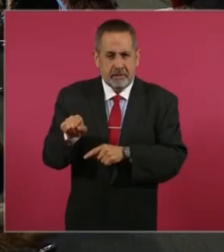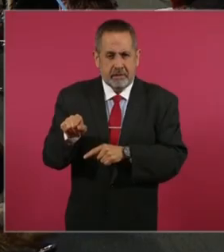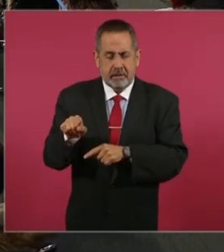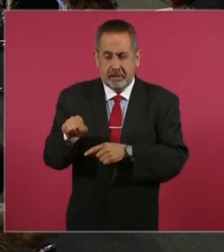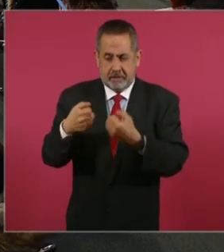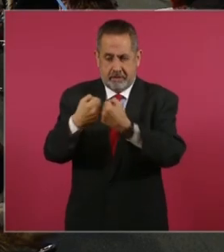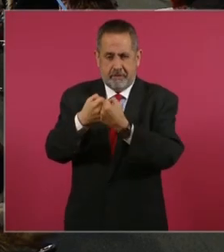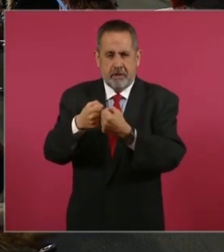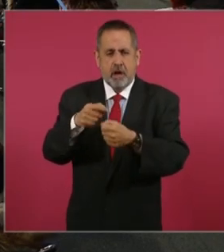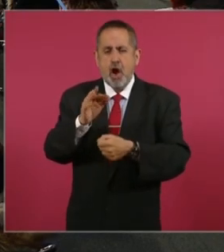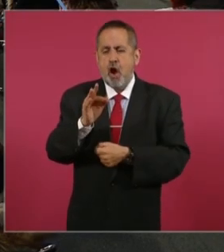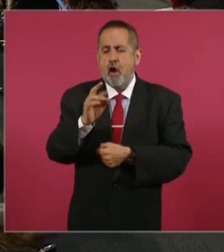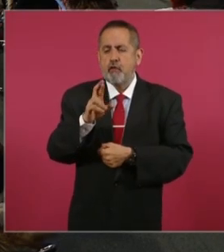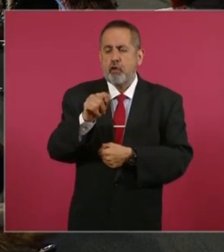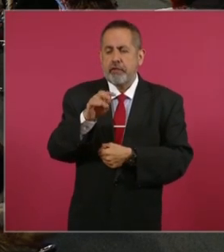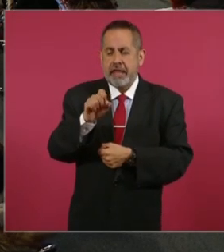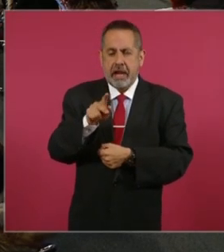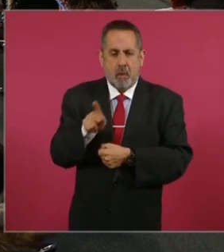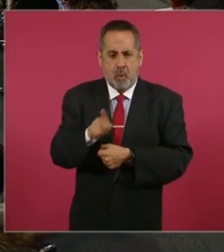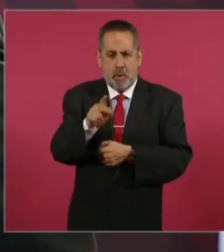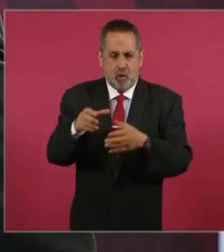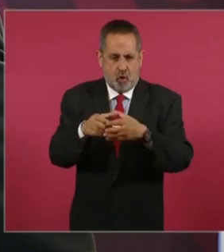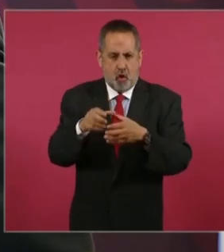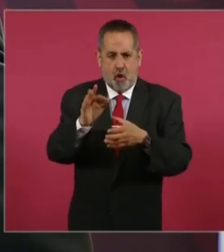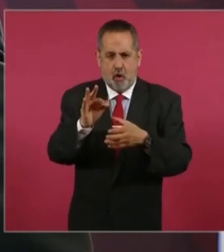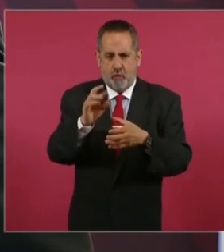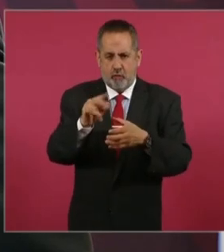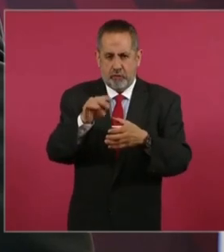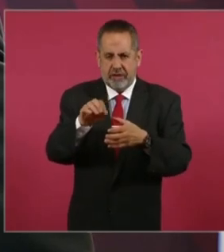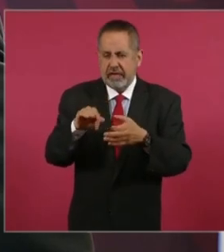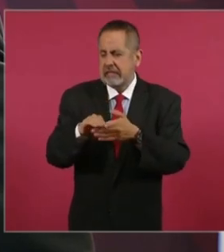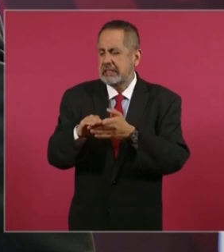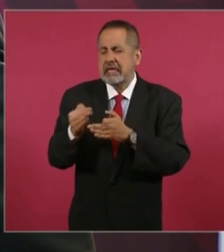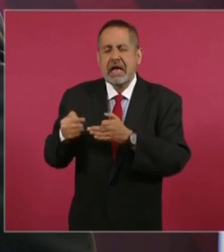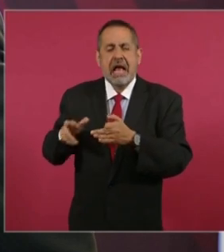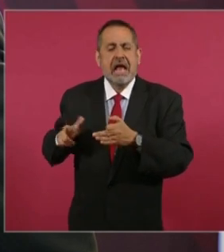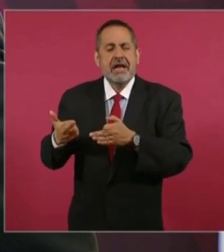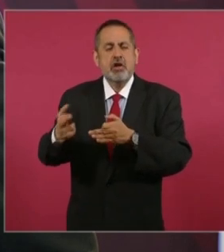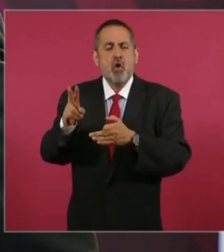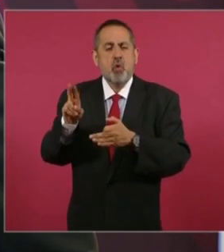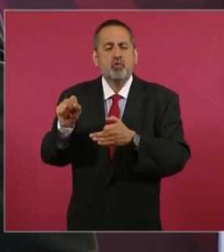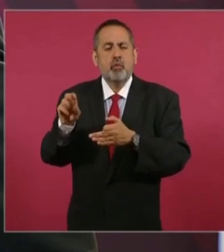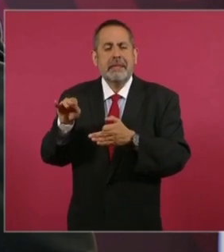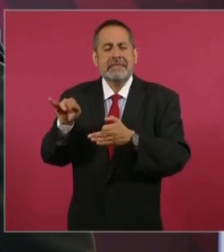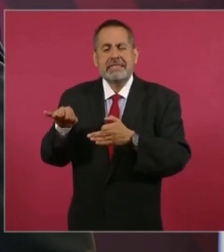frontera Corozal que es a la orilla del río Sumacinta